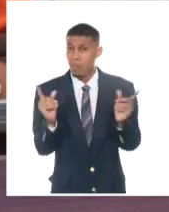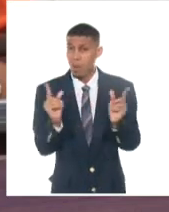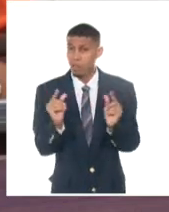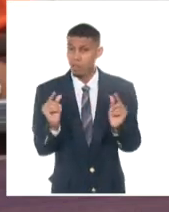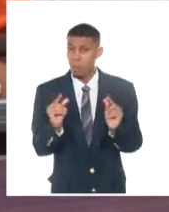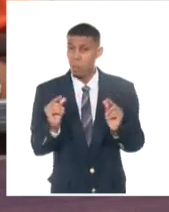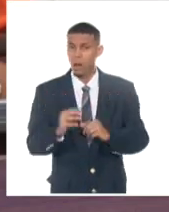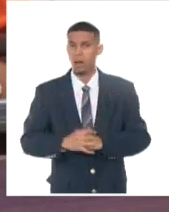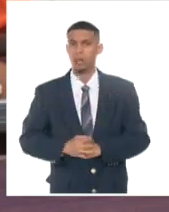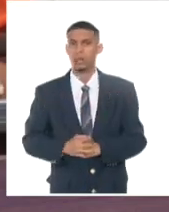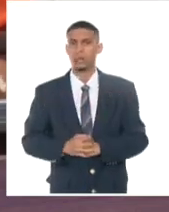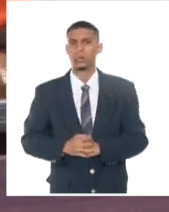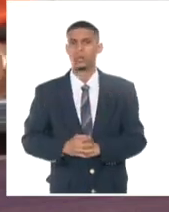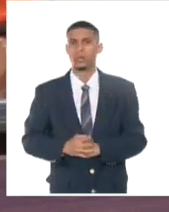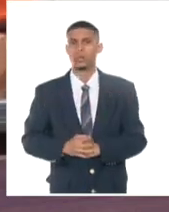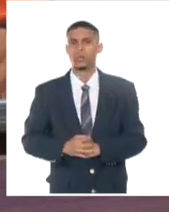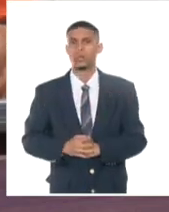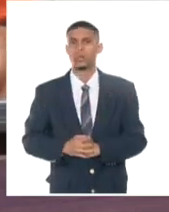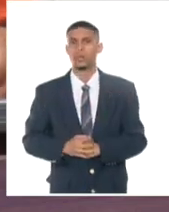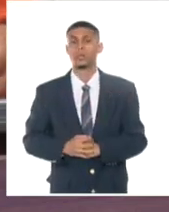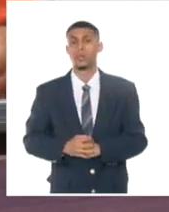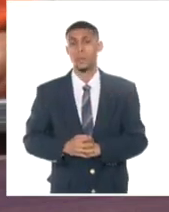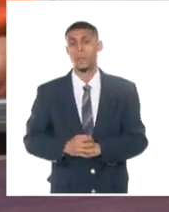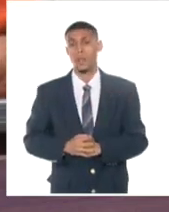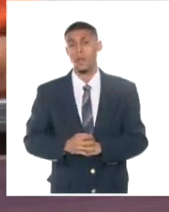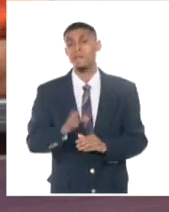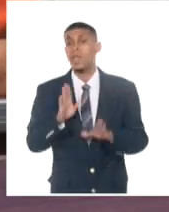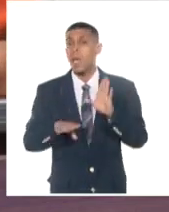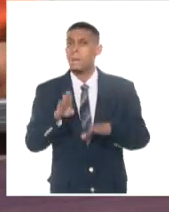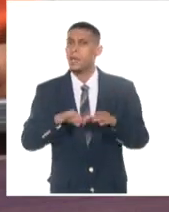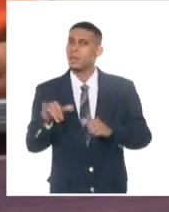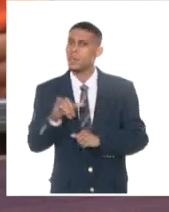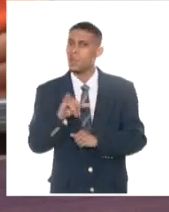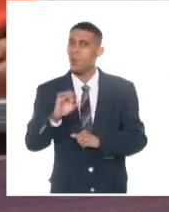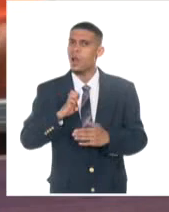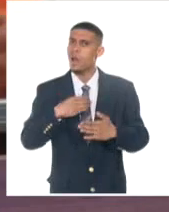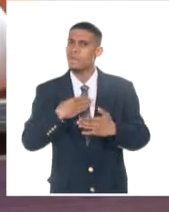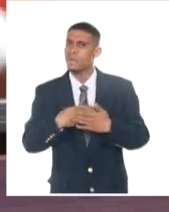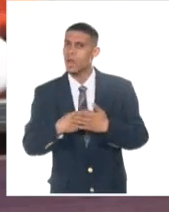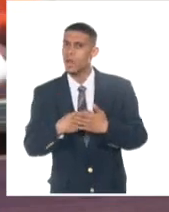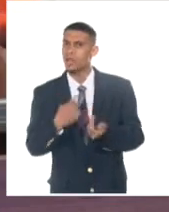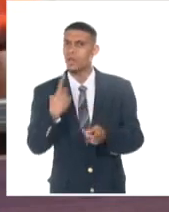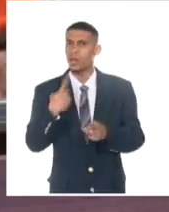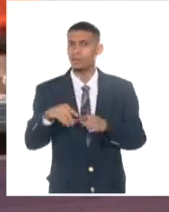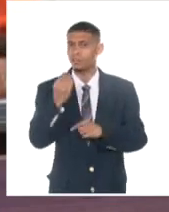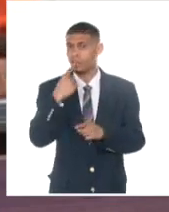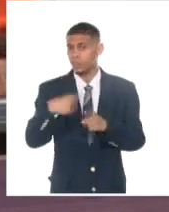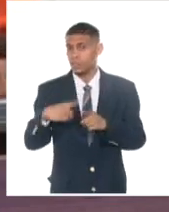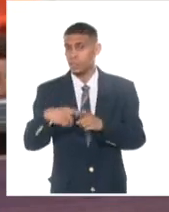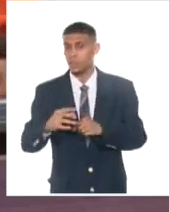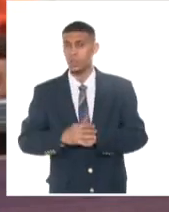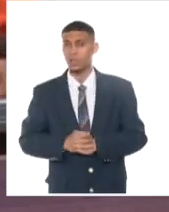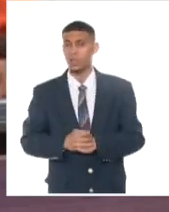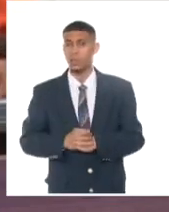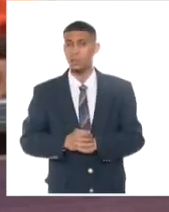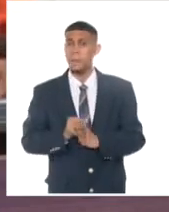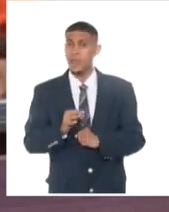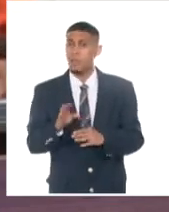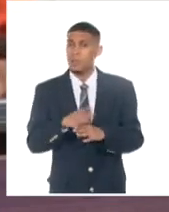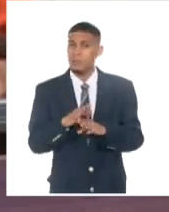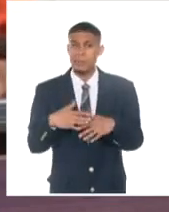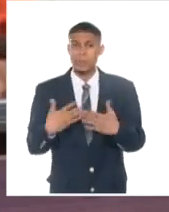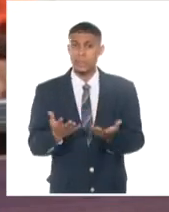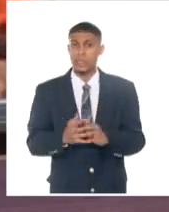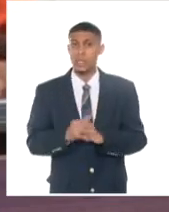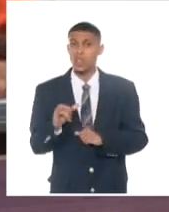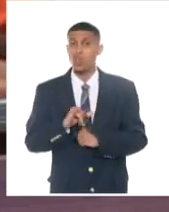los actores económicos en determinadas nomenclaturas de producto, que para nada significa ese término